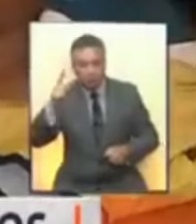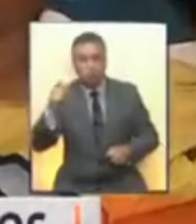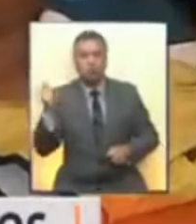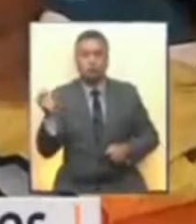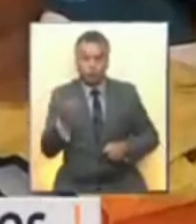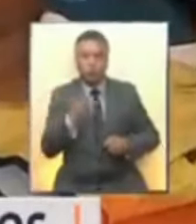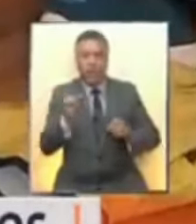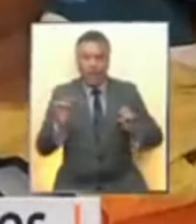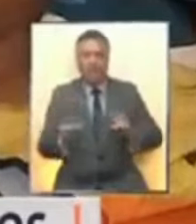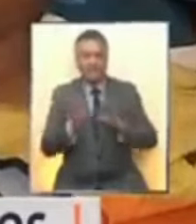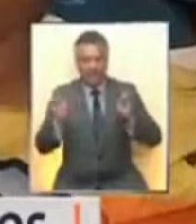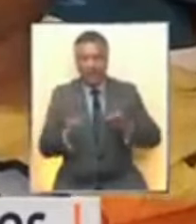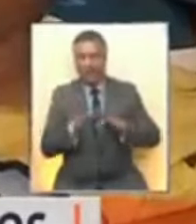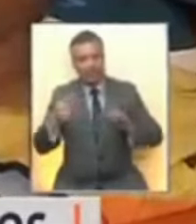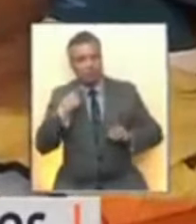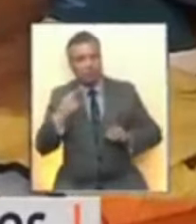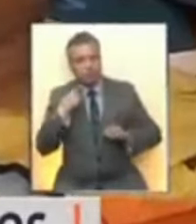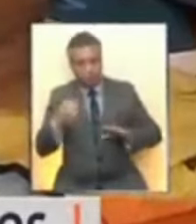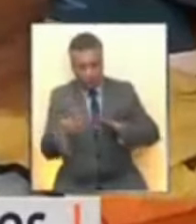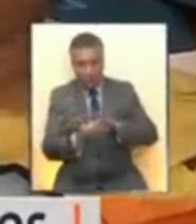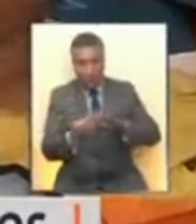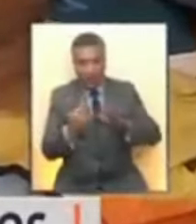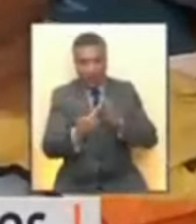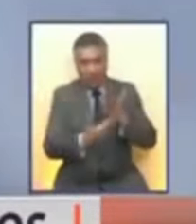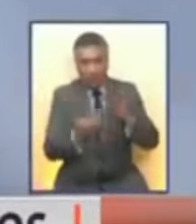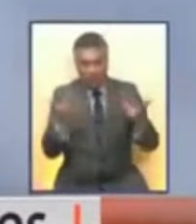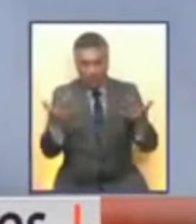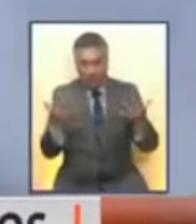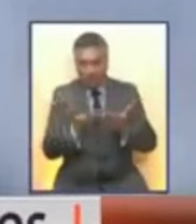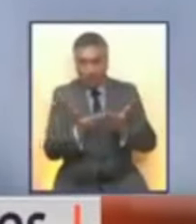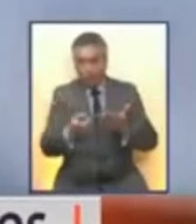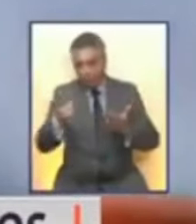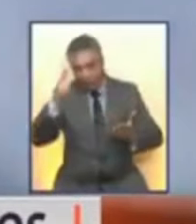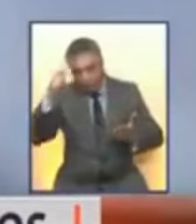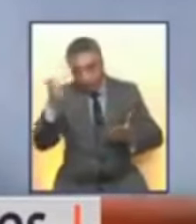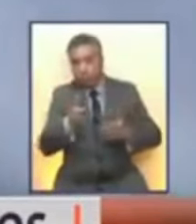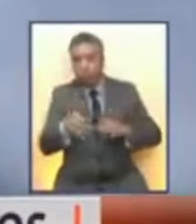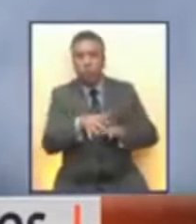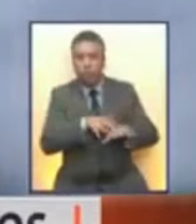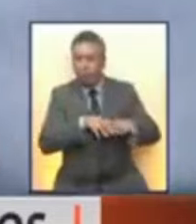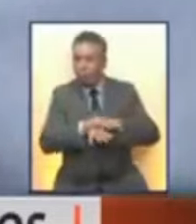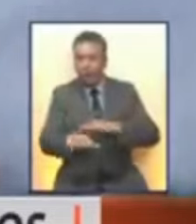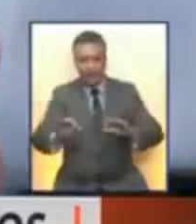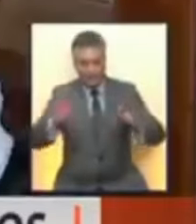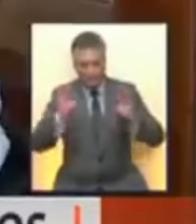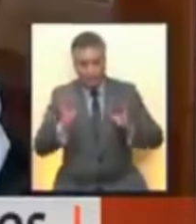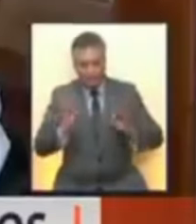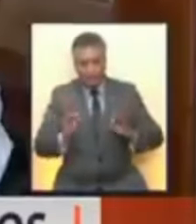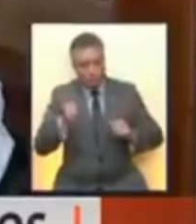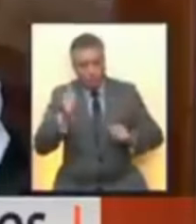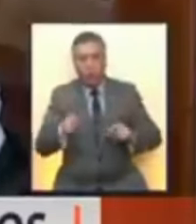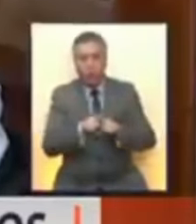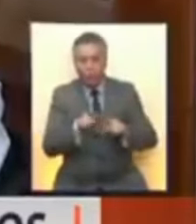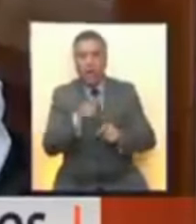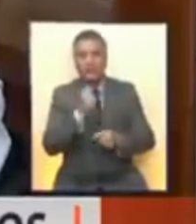de accidentes que afectan a los dedos de la mano. Fue ahí que pensó en crear unos guantes muy eficientes, tanto como los zapatos